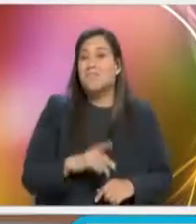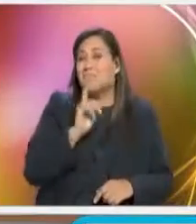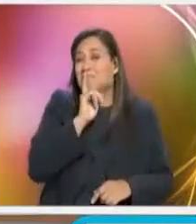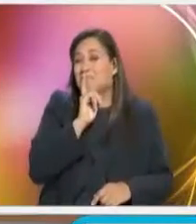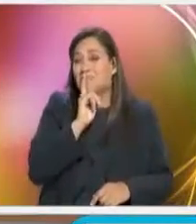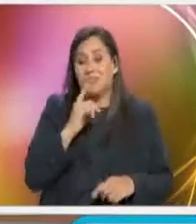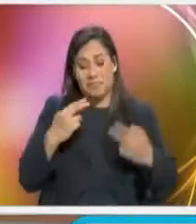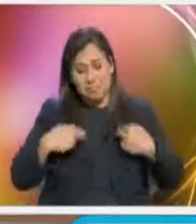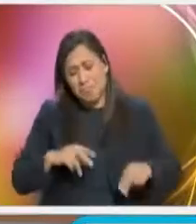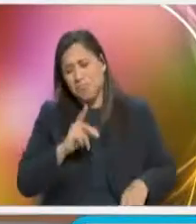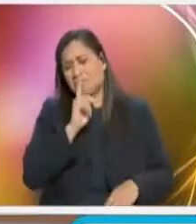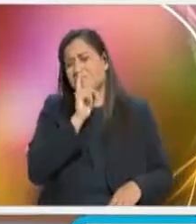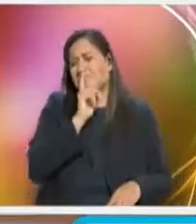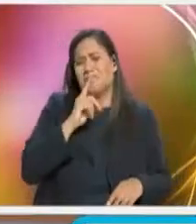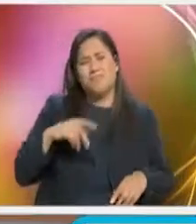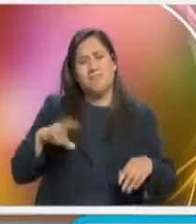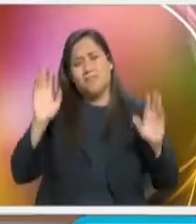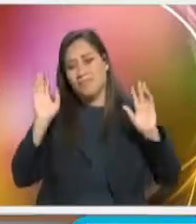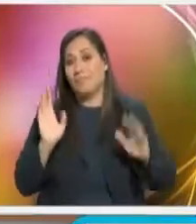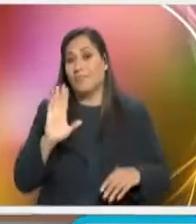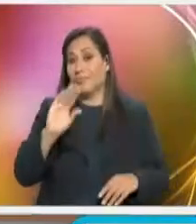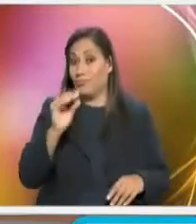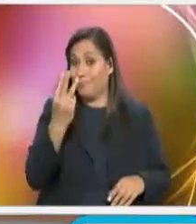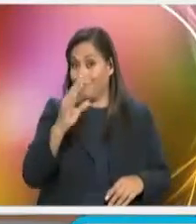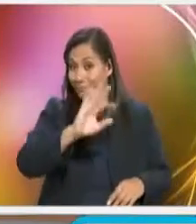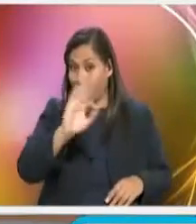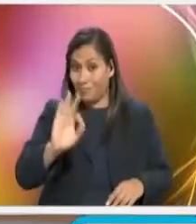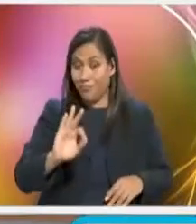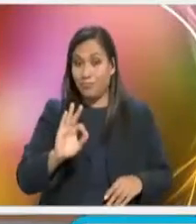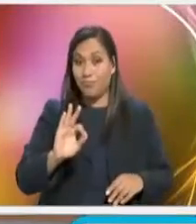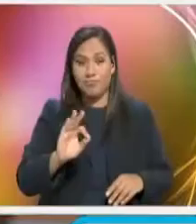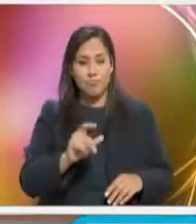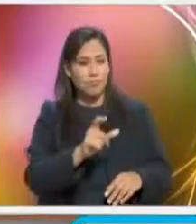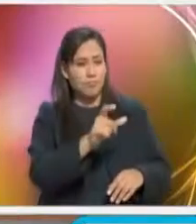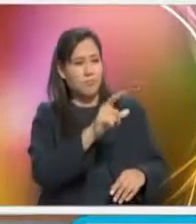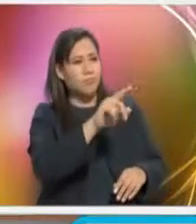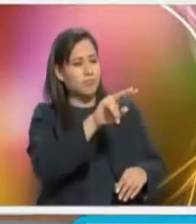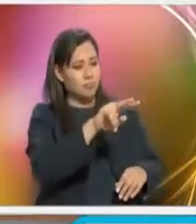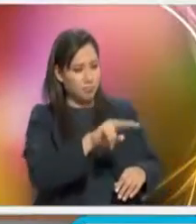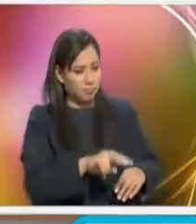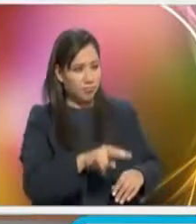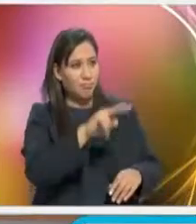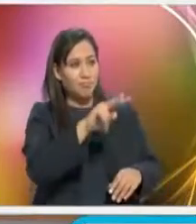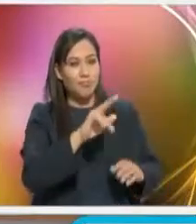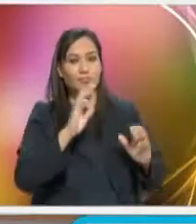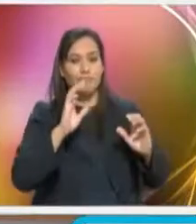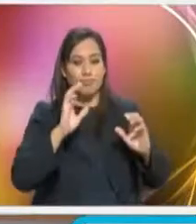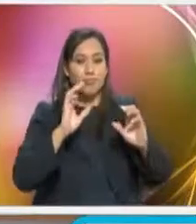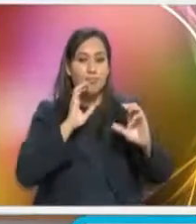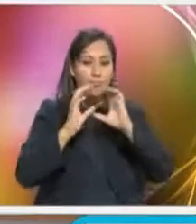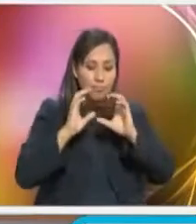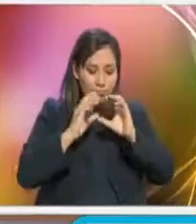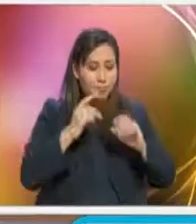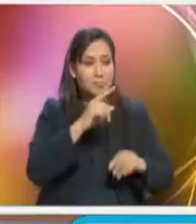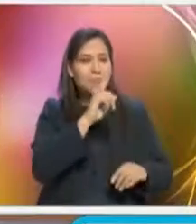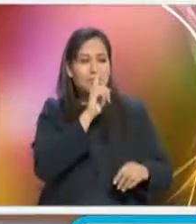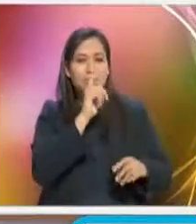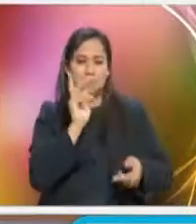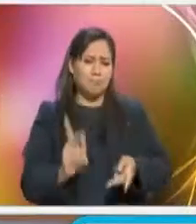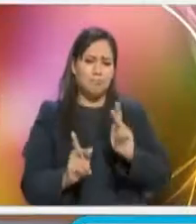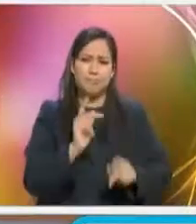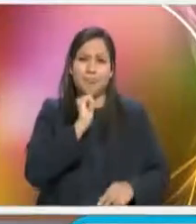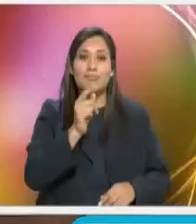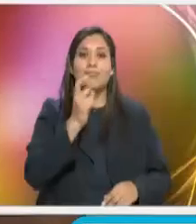la ropa que usemos, pero híjole, el 93% de la comunicación humana es comunicación no verbal y en ella está el cabello,